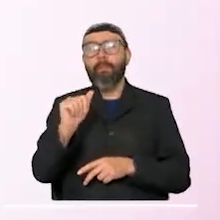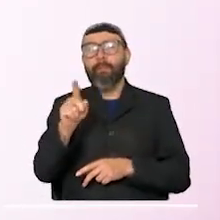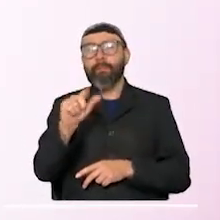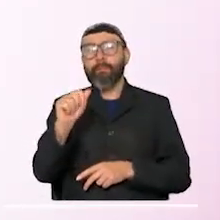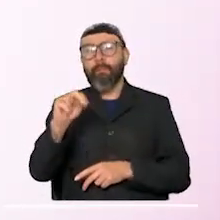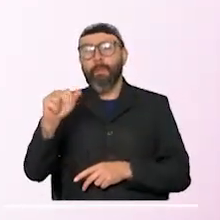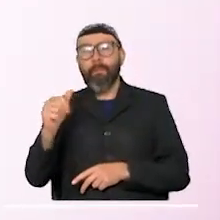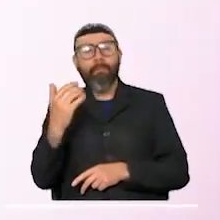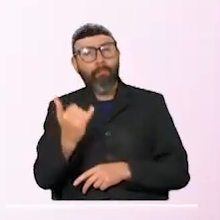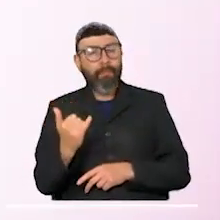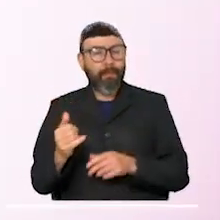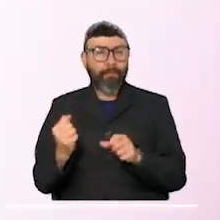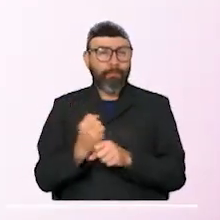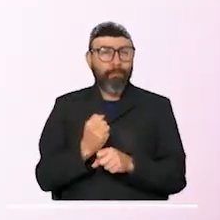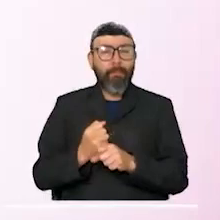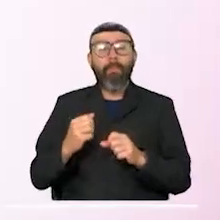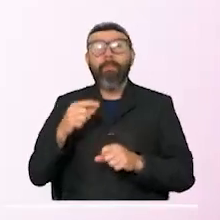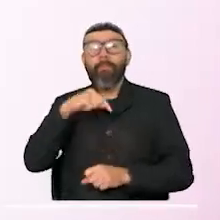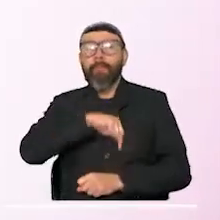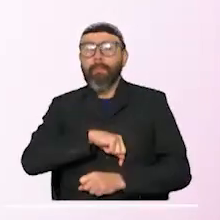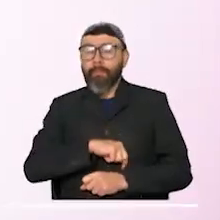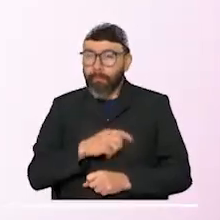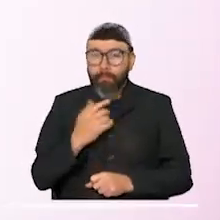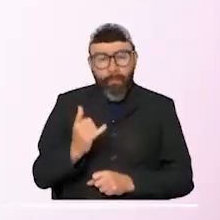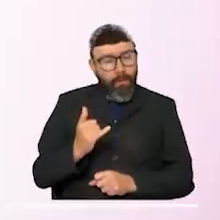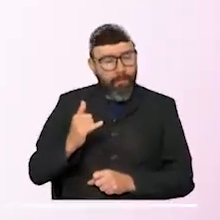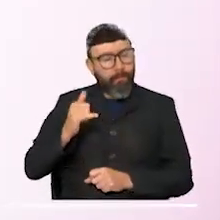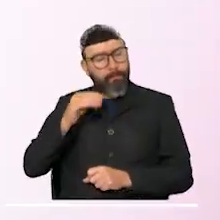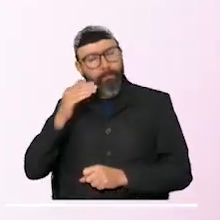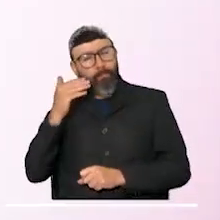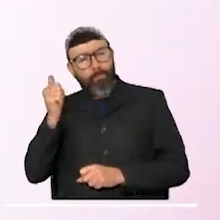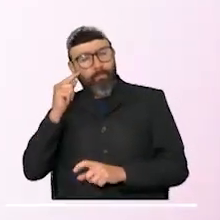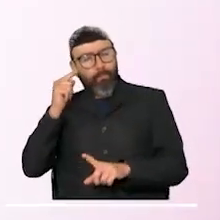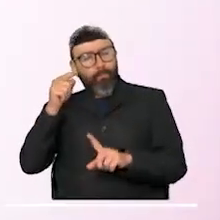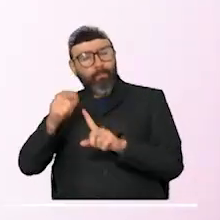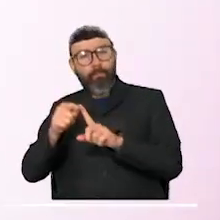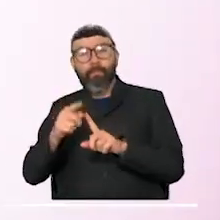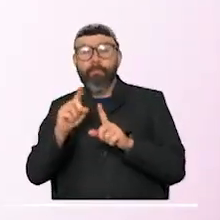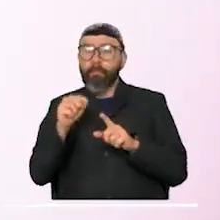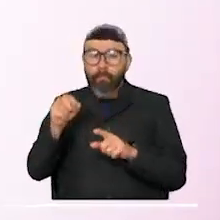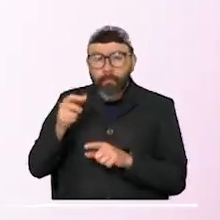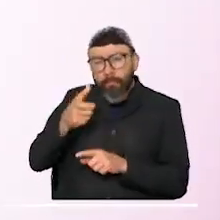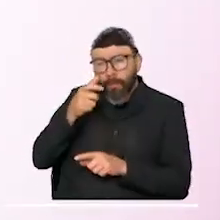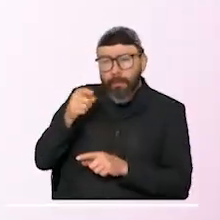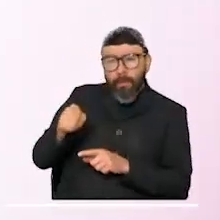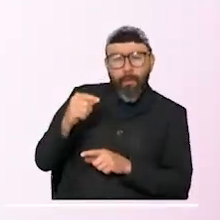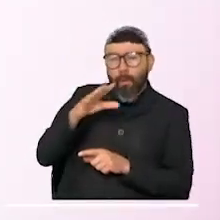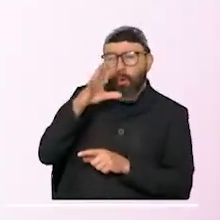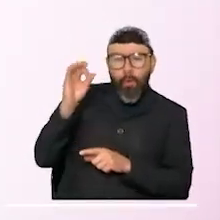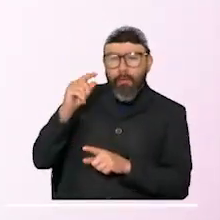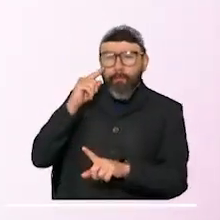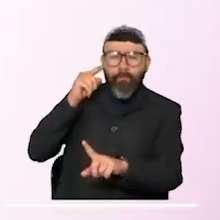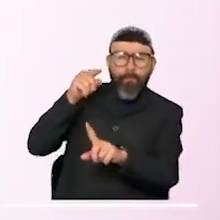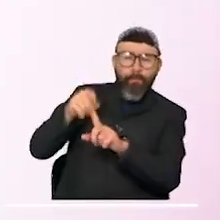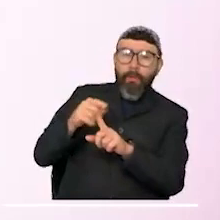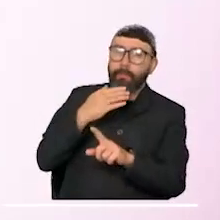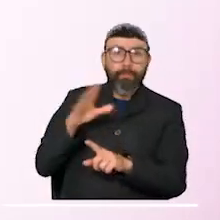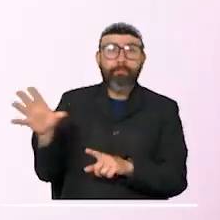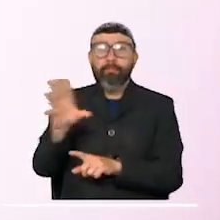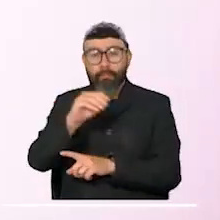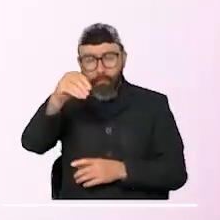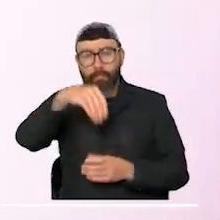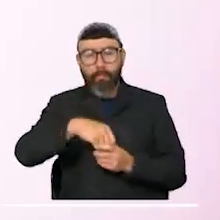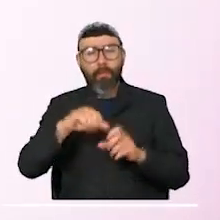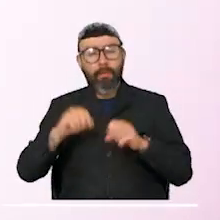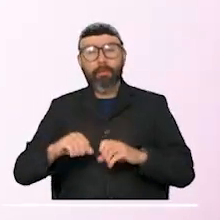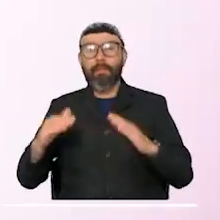tiene un alma muy femenina pero es apuntando también al alma femenina de los hombres Entonces todos tenemos lugar en la casa del alma y